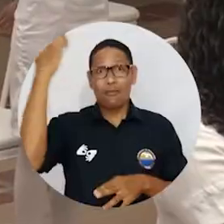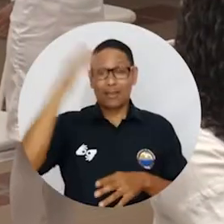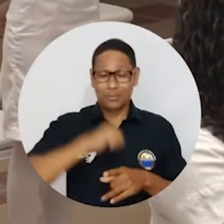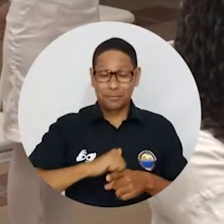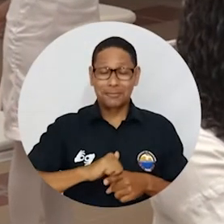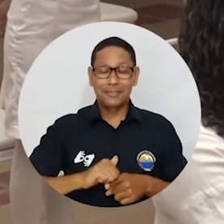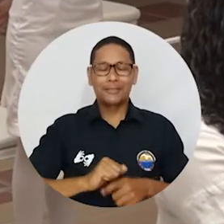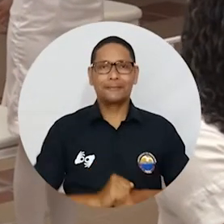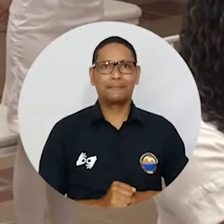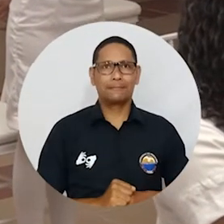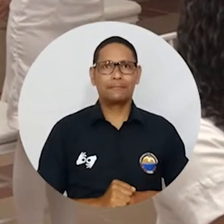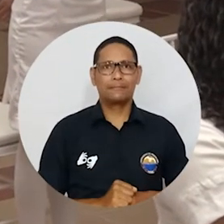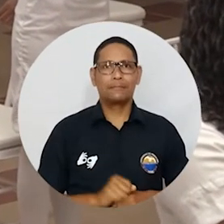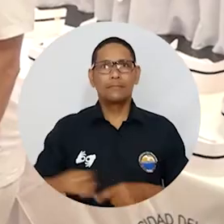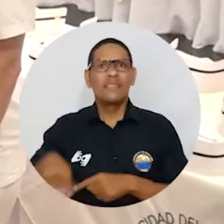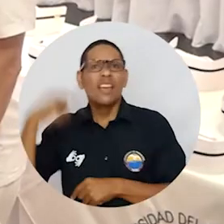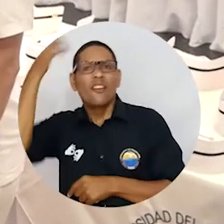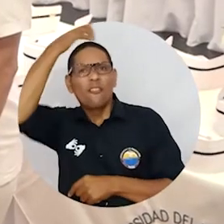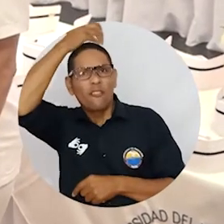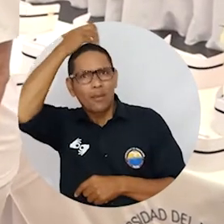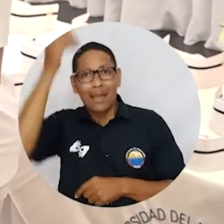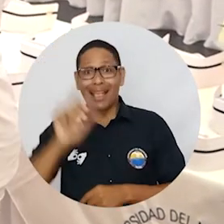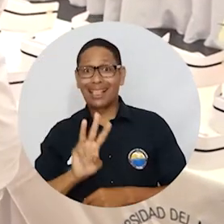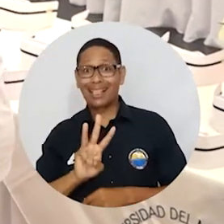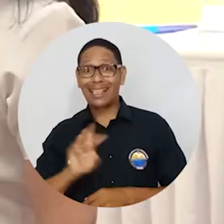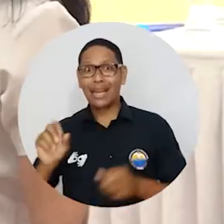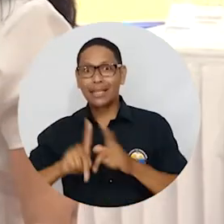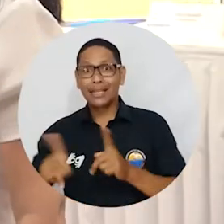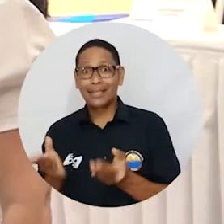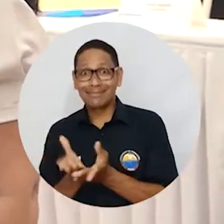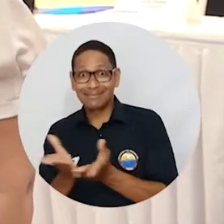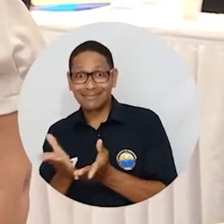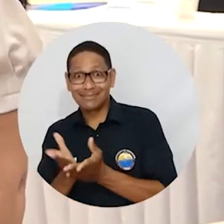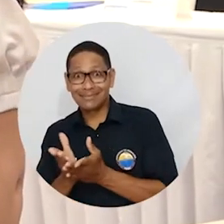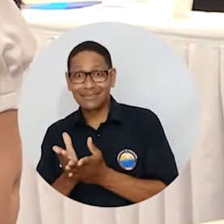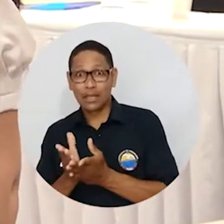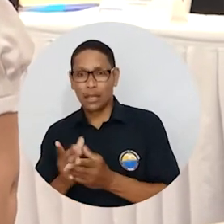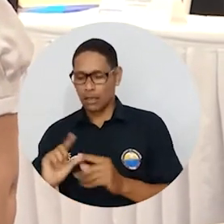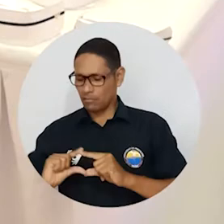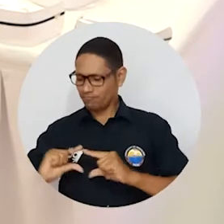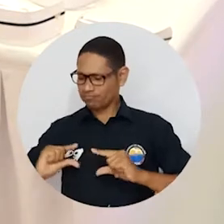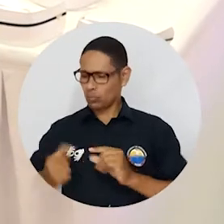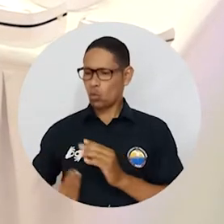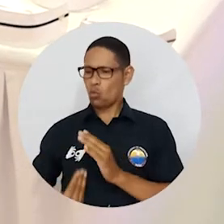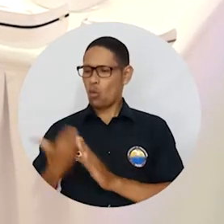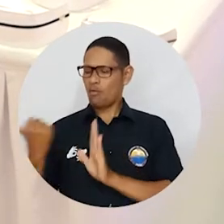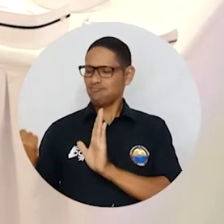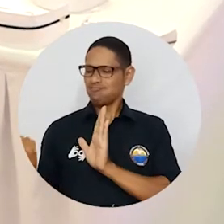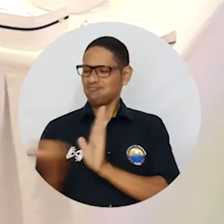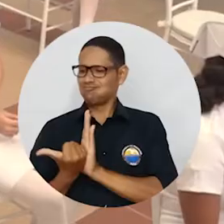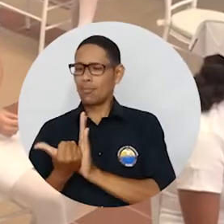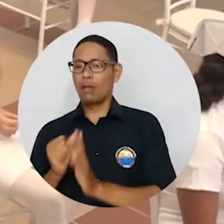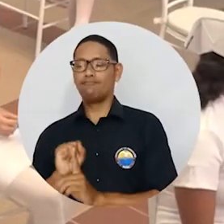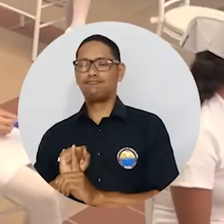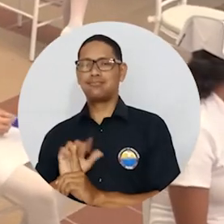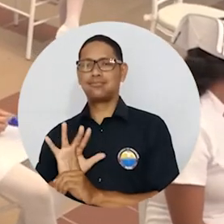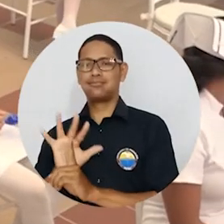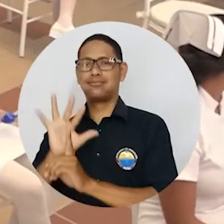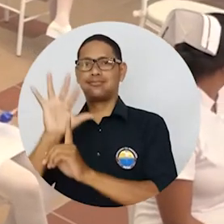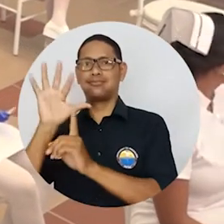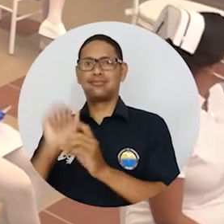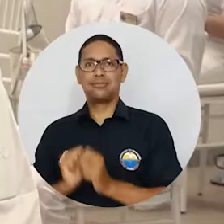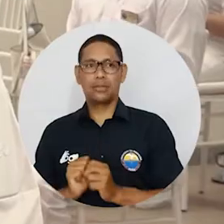ya. En el caso de enfermería, 30 estudiantes recibieron el símbolo de la luz y las tocas y placas que caracterizan su